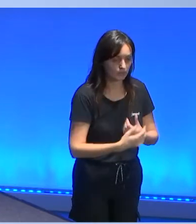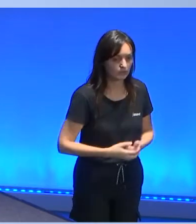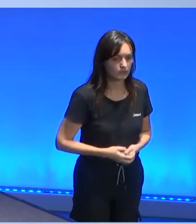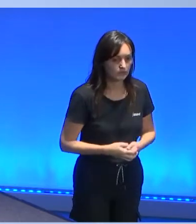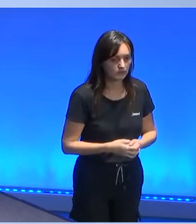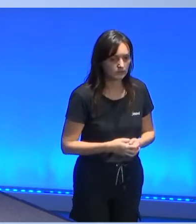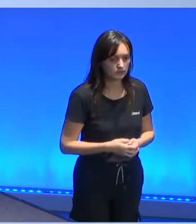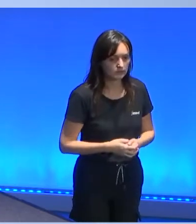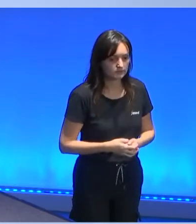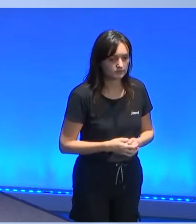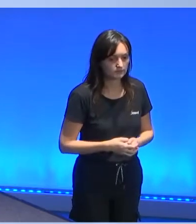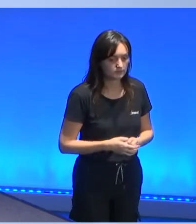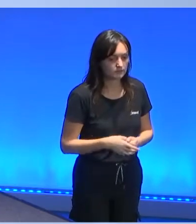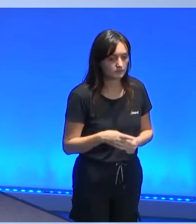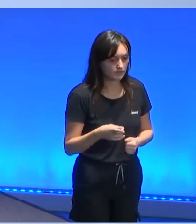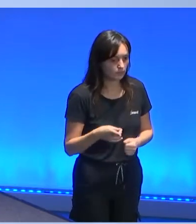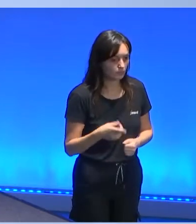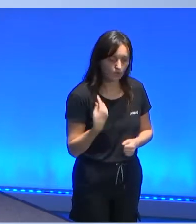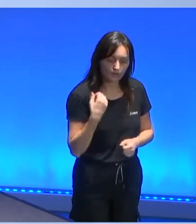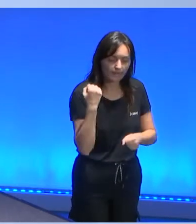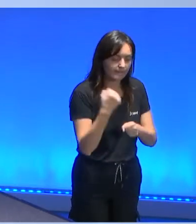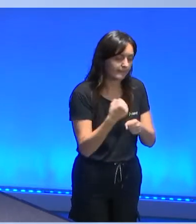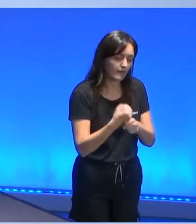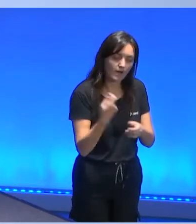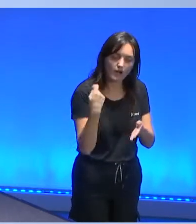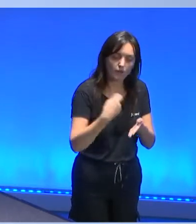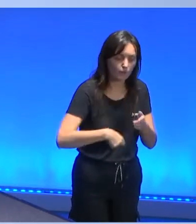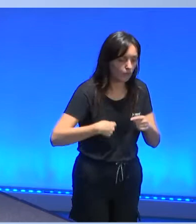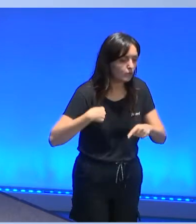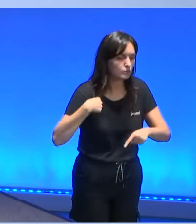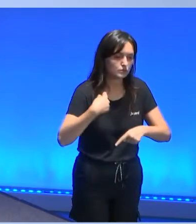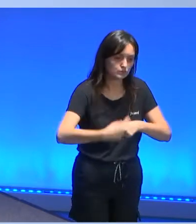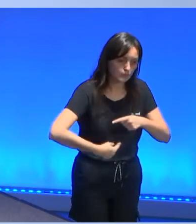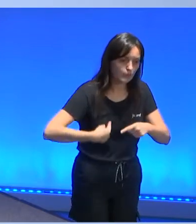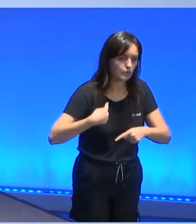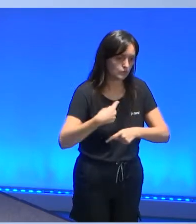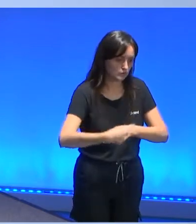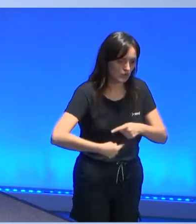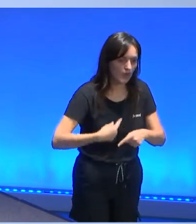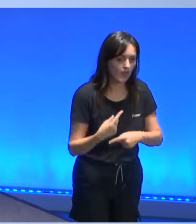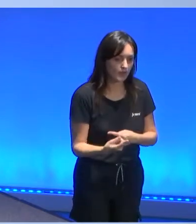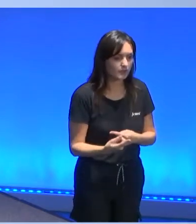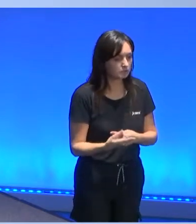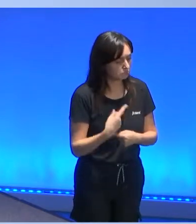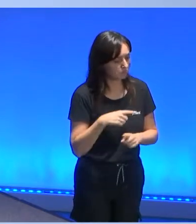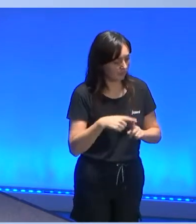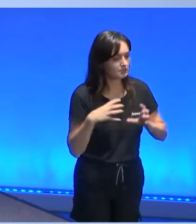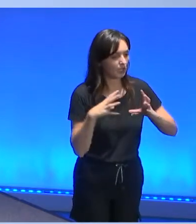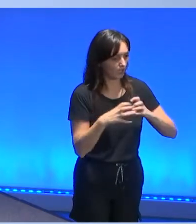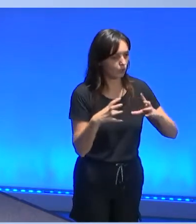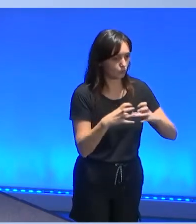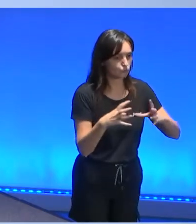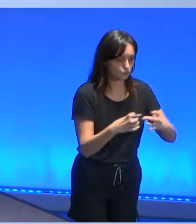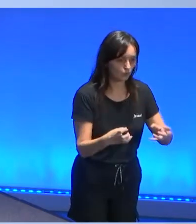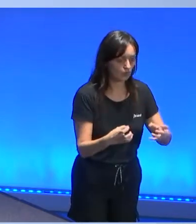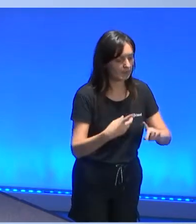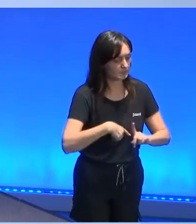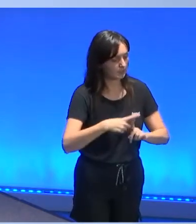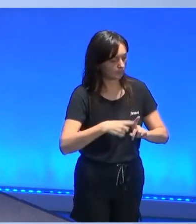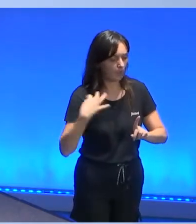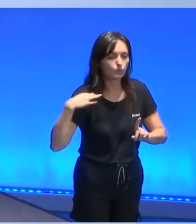que se deja la piel cada día, que trabaja y lo hace con ilusión, y además con un